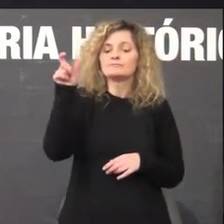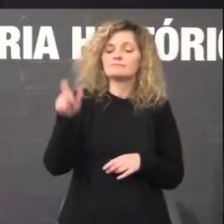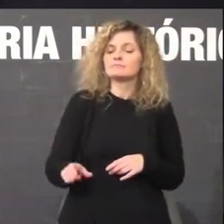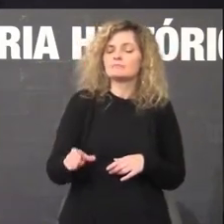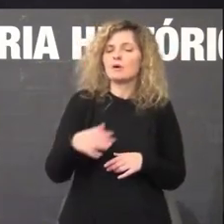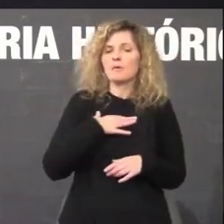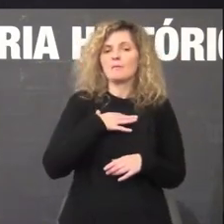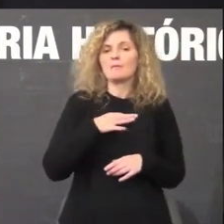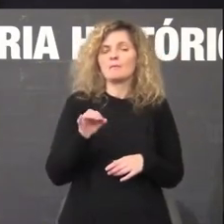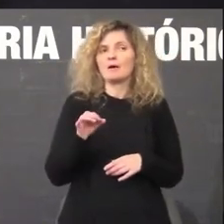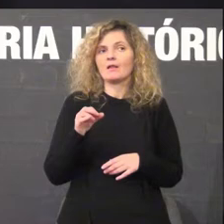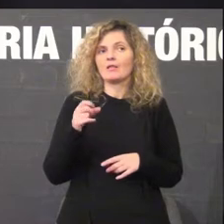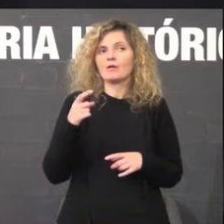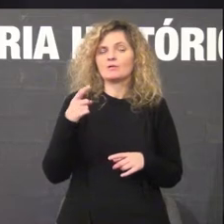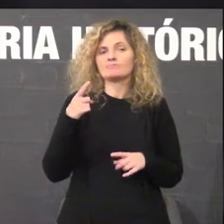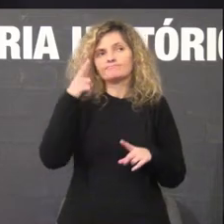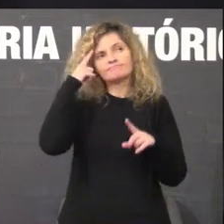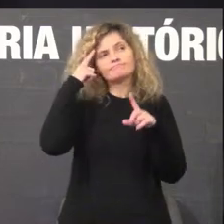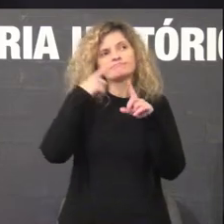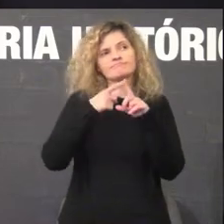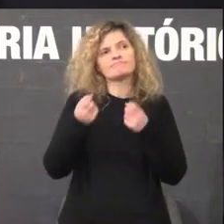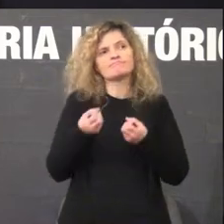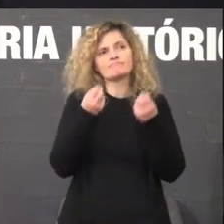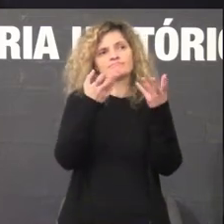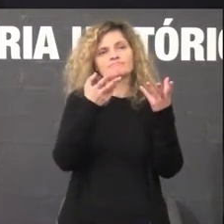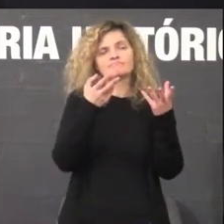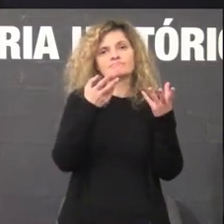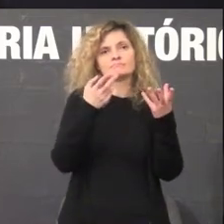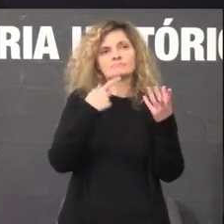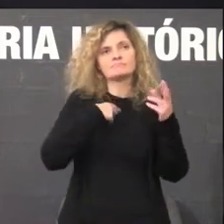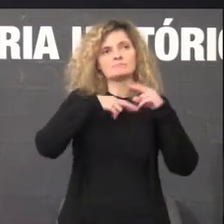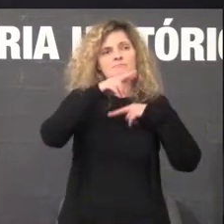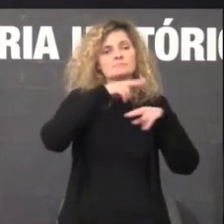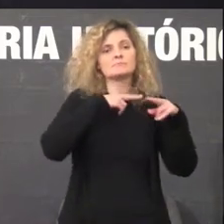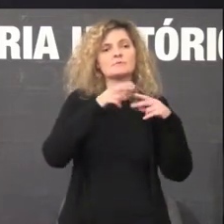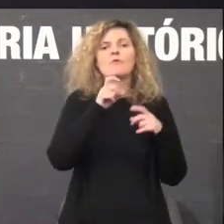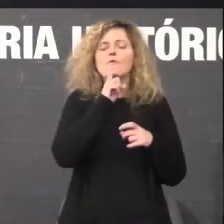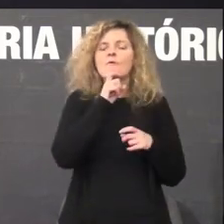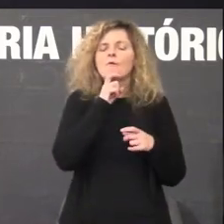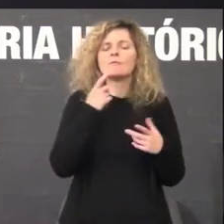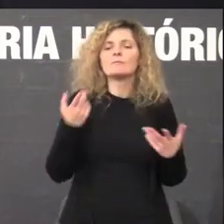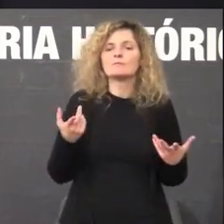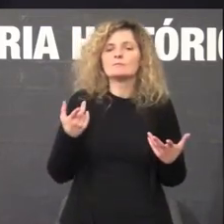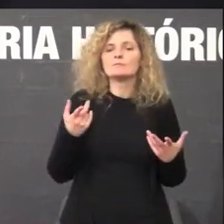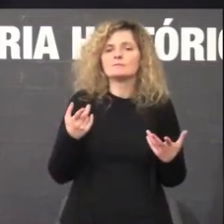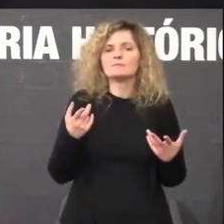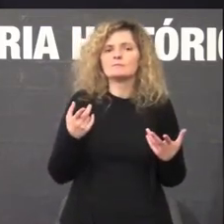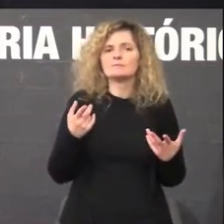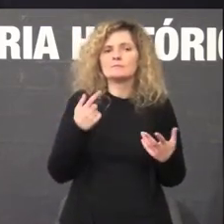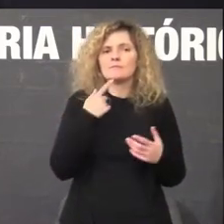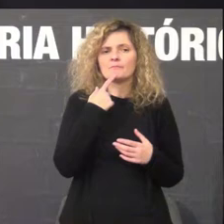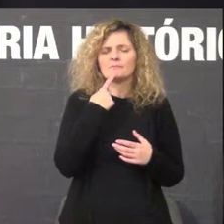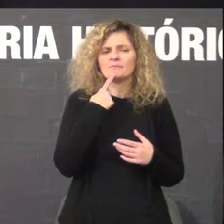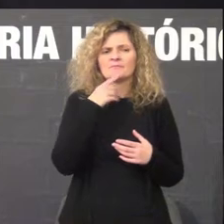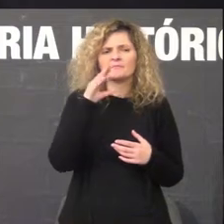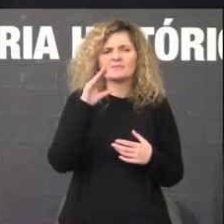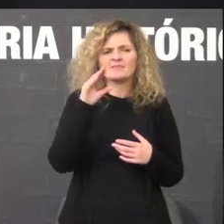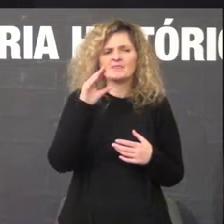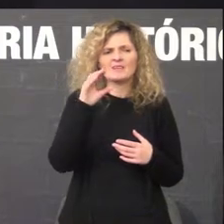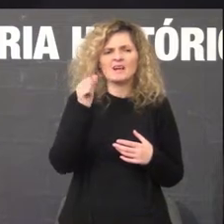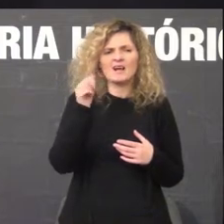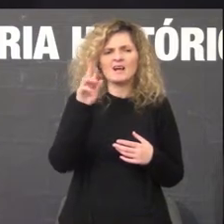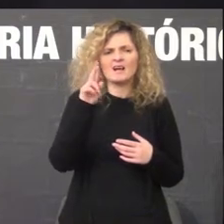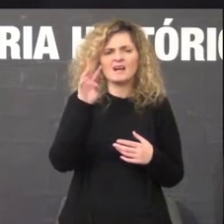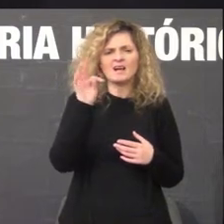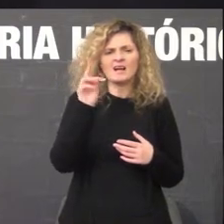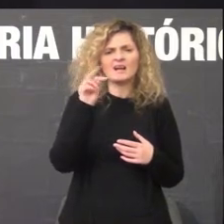para poder llegar a sus mensajes, se puso a dar karate. De repente